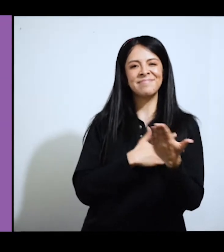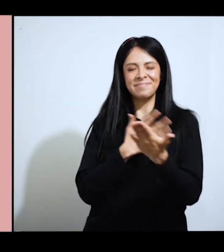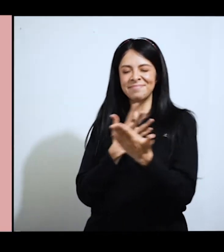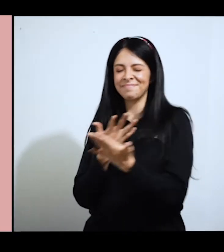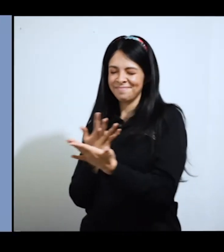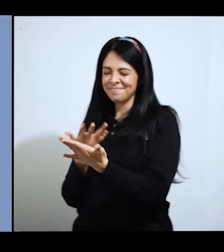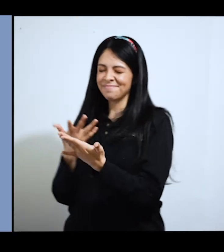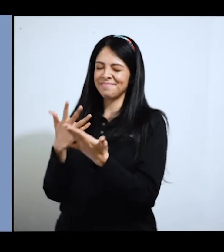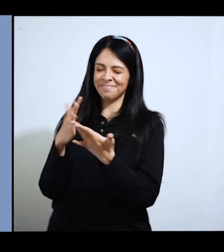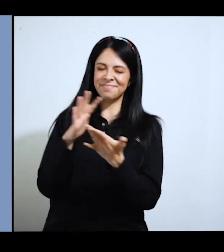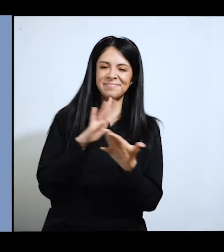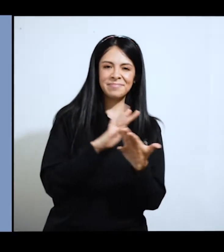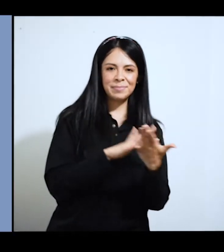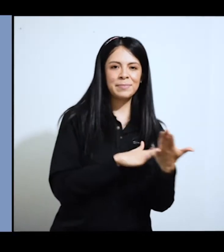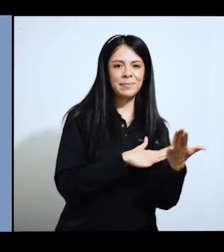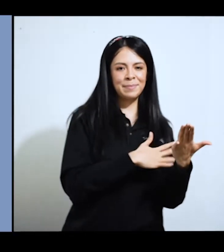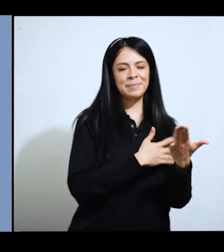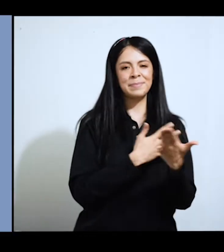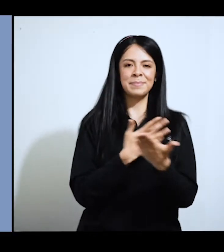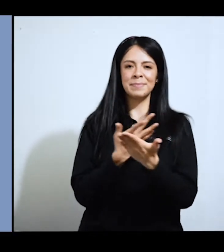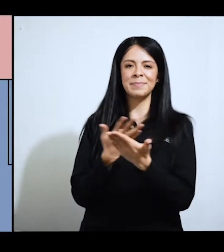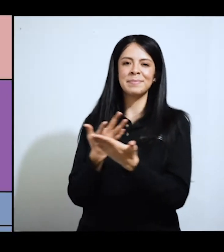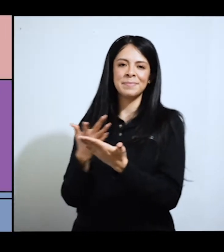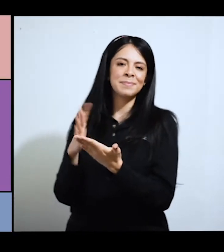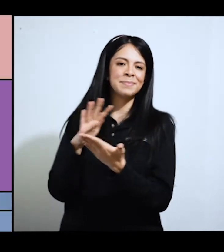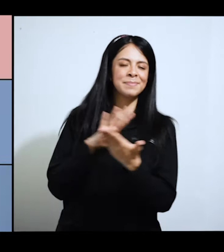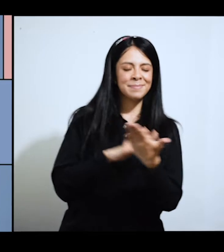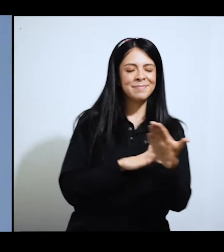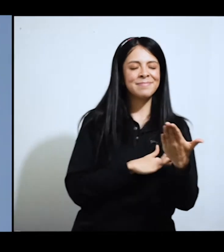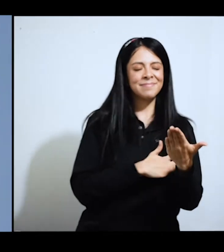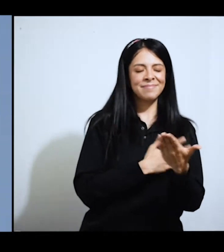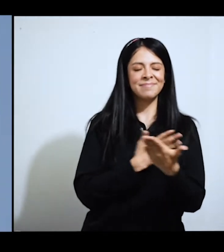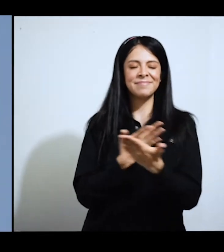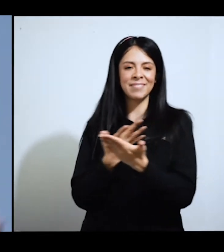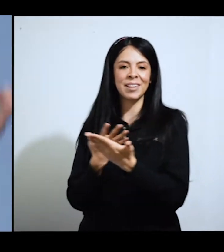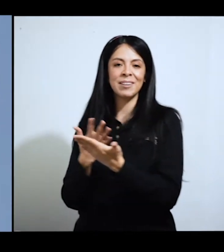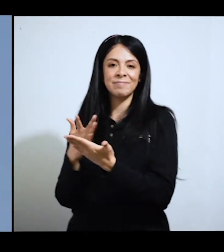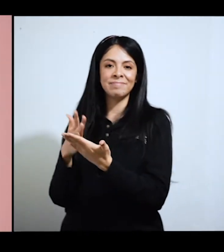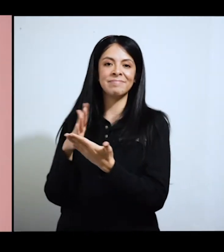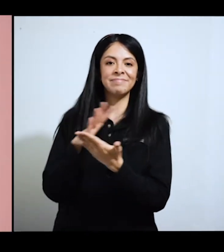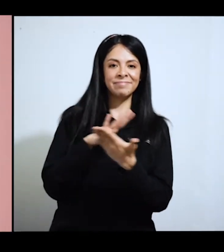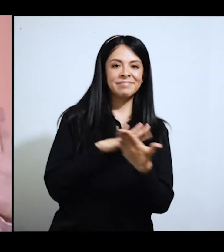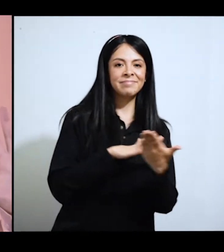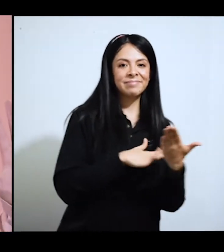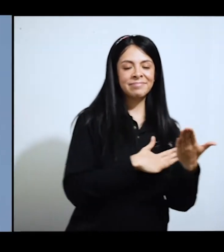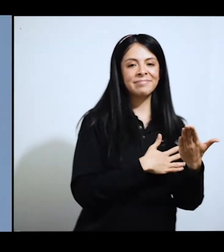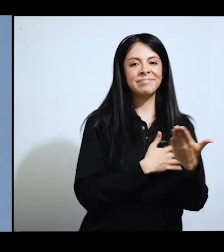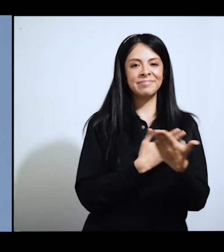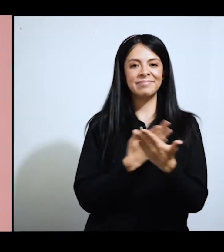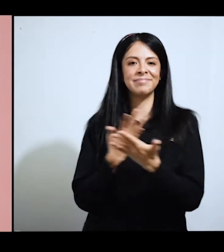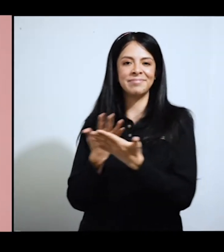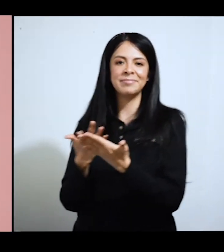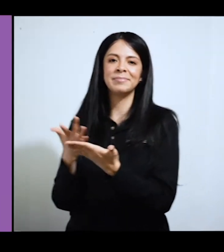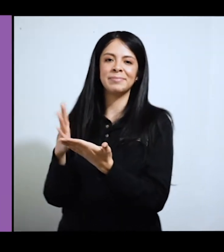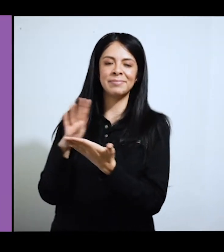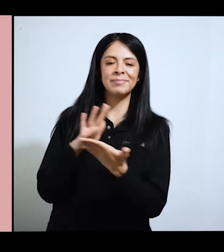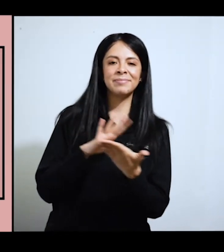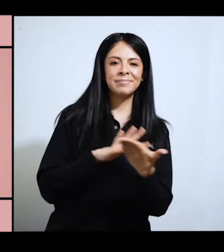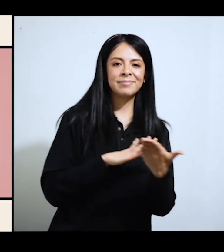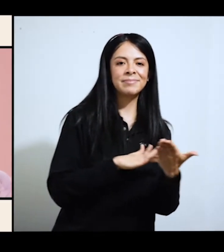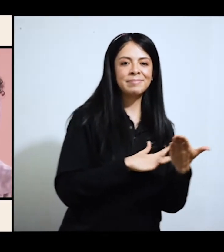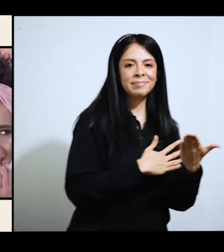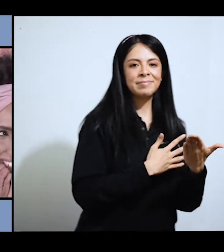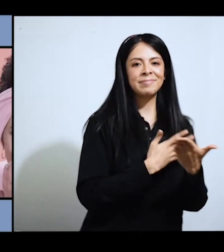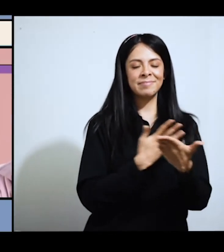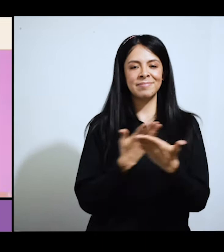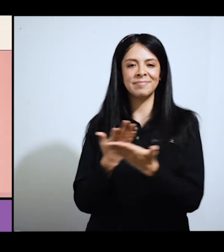Cuando la pesadilla acabe, Dios me habrá dado ya la victoria. Cuando